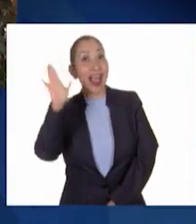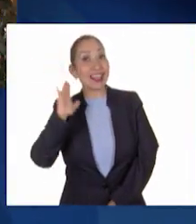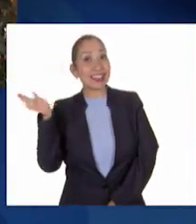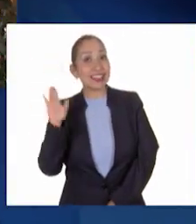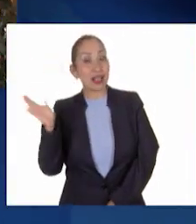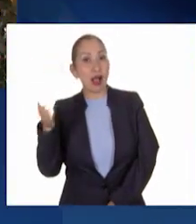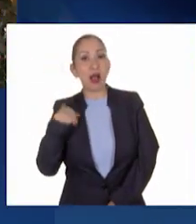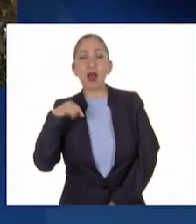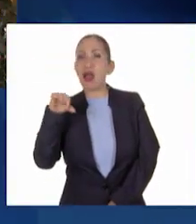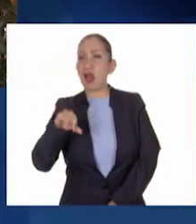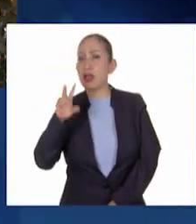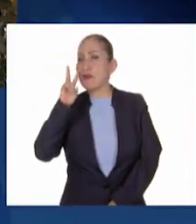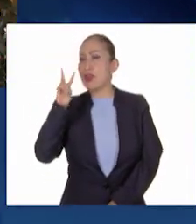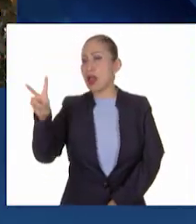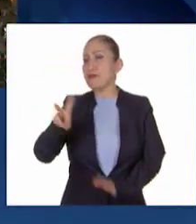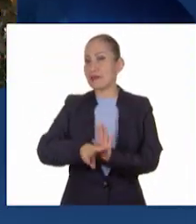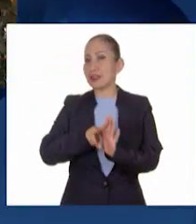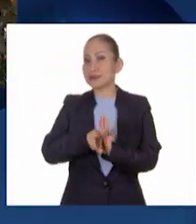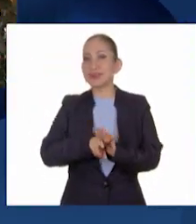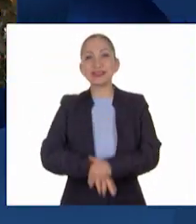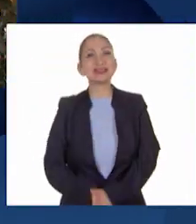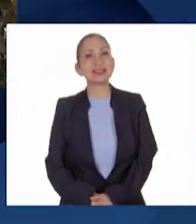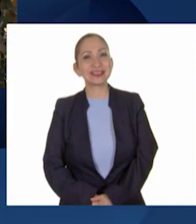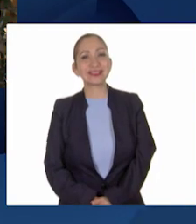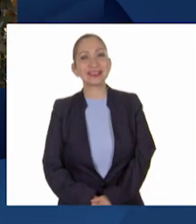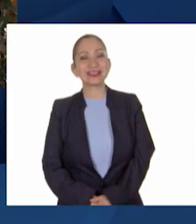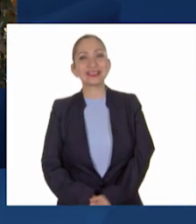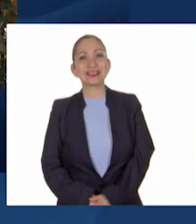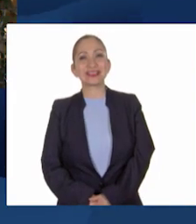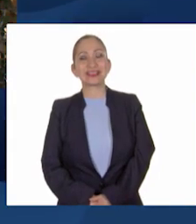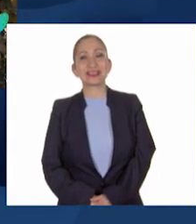¡Hola! Vamos a ver el siguiente video.